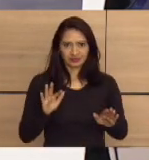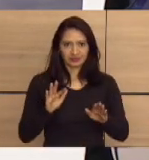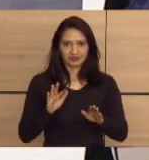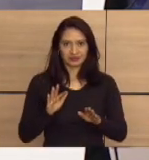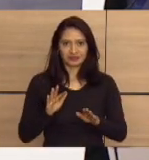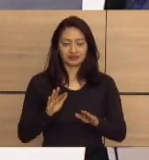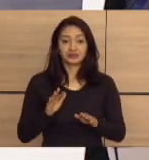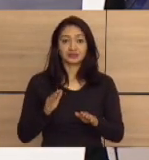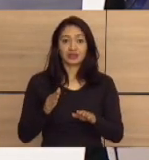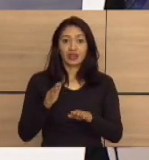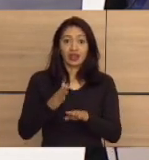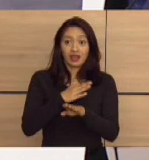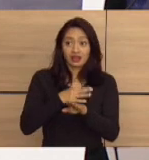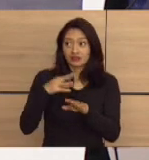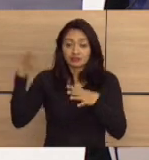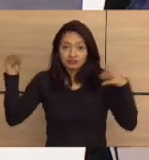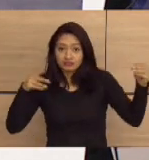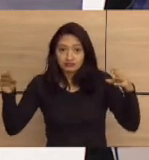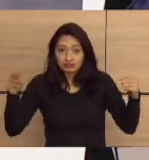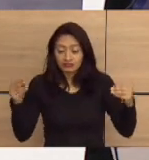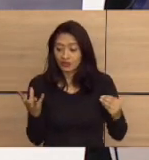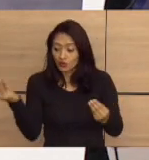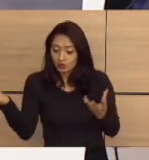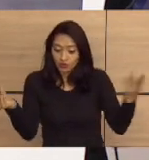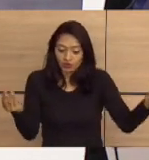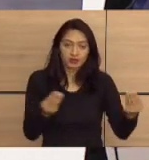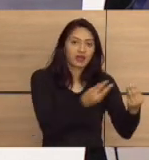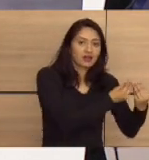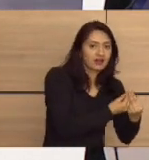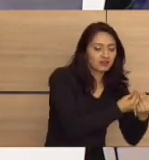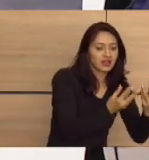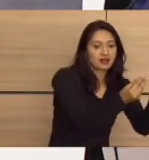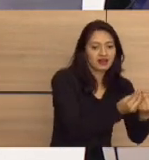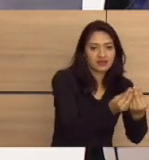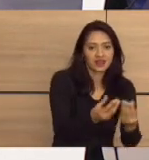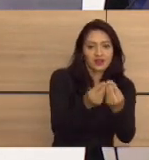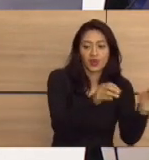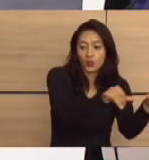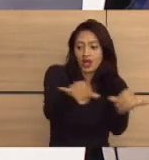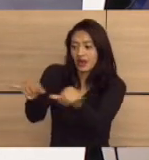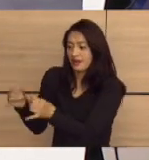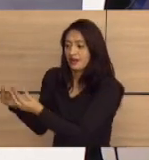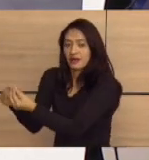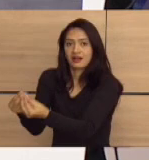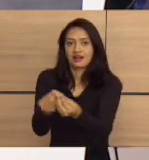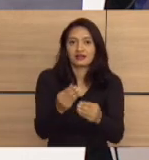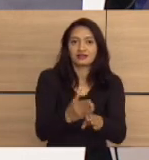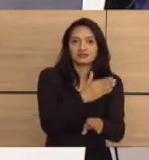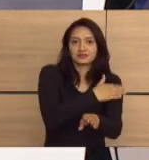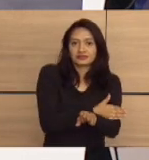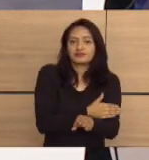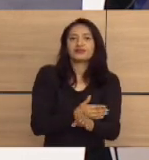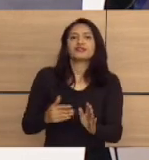nos desplacemos hacia los distintos conversatorios que se van a realizar de manera simultánea, vamos a compartir